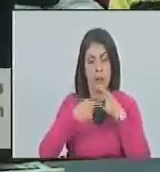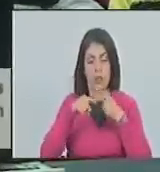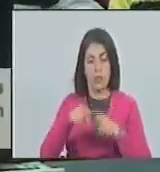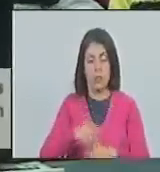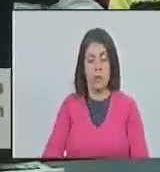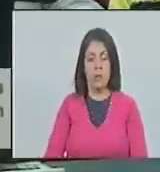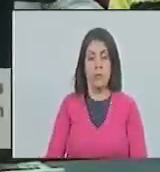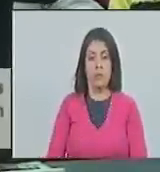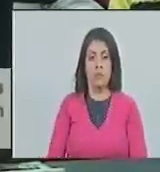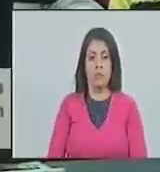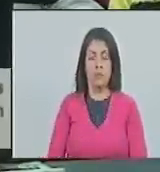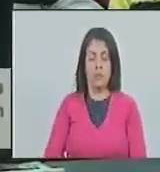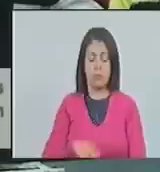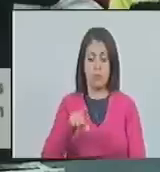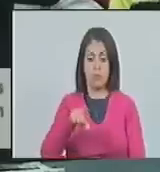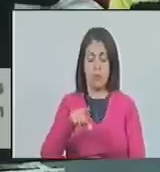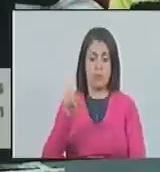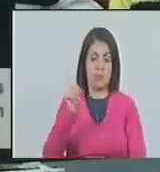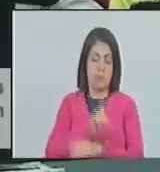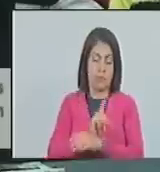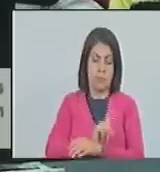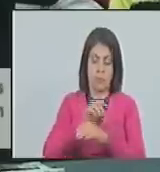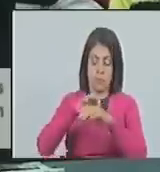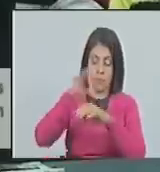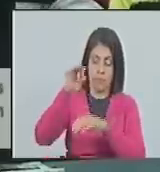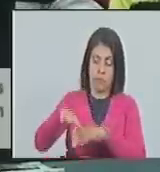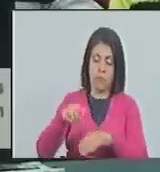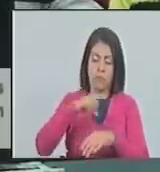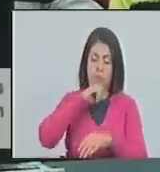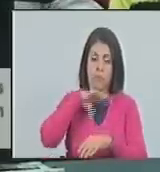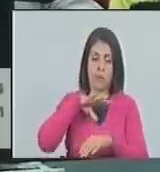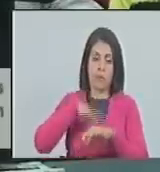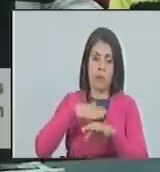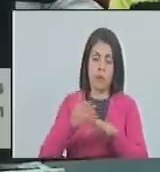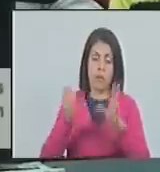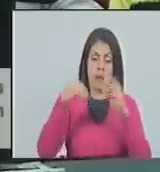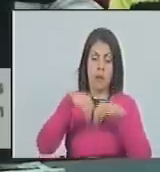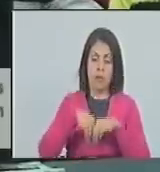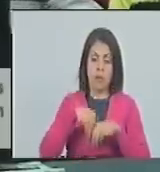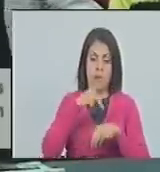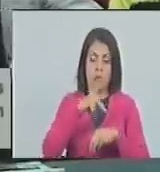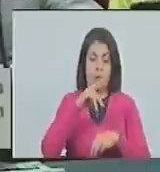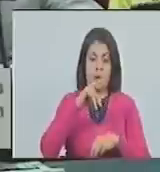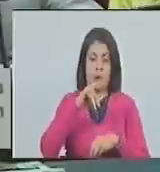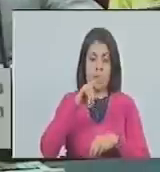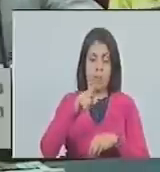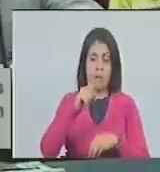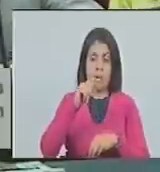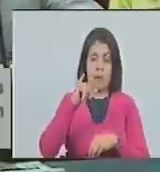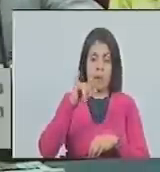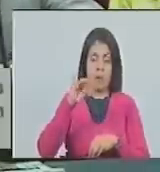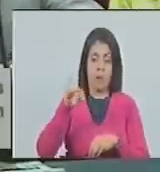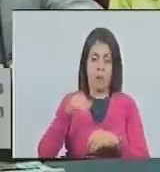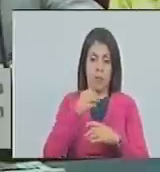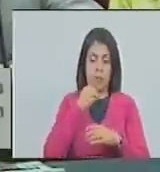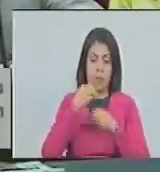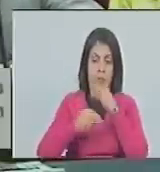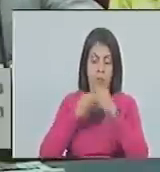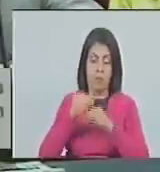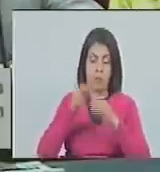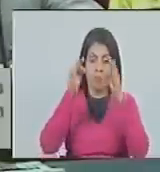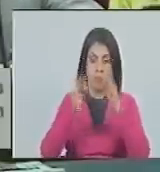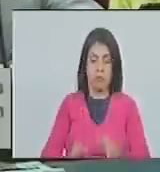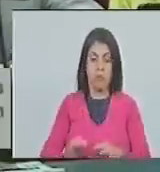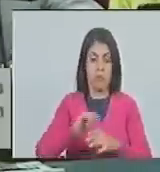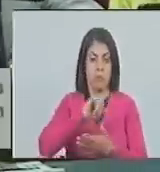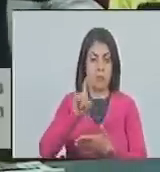siguiente, y cito: la impronta dejada para la historia por el pacto de punto fijo fue la definitiva